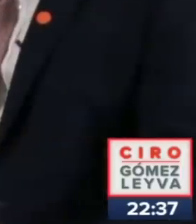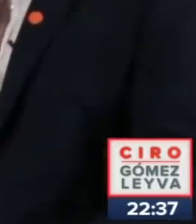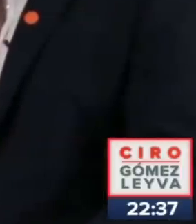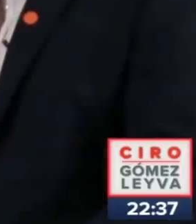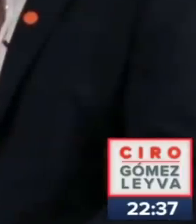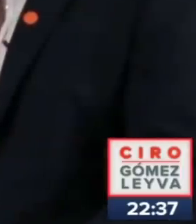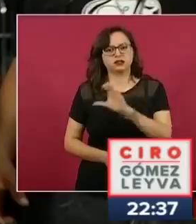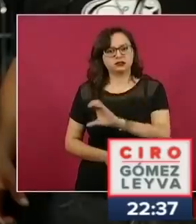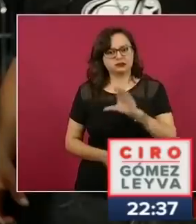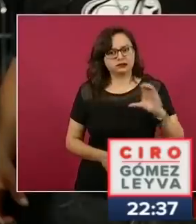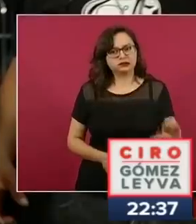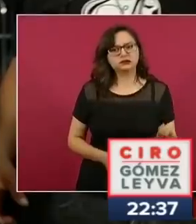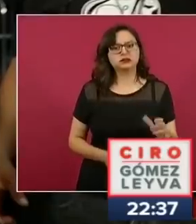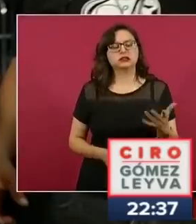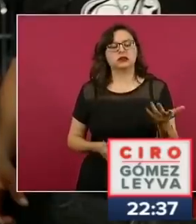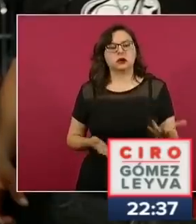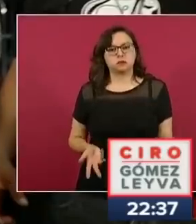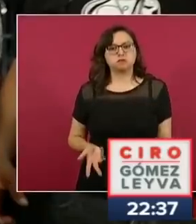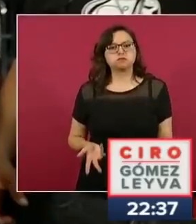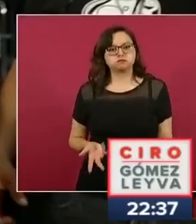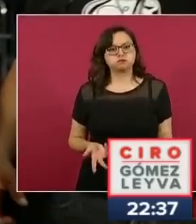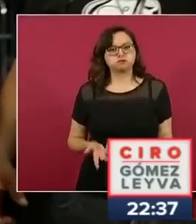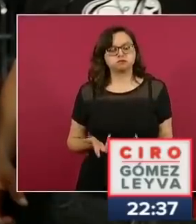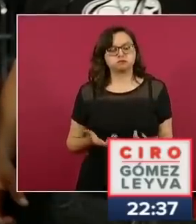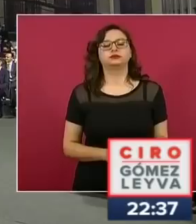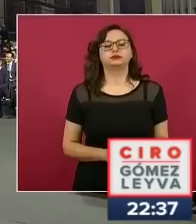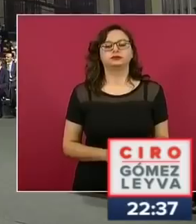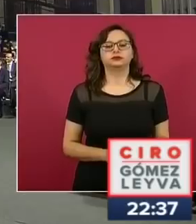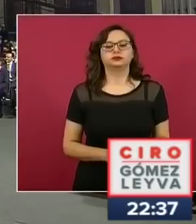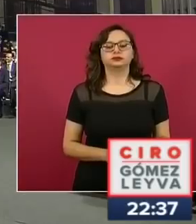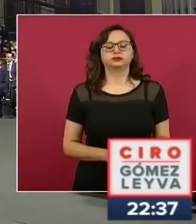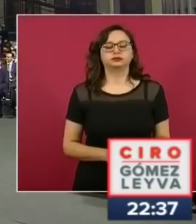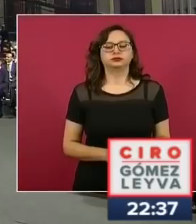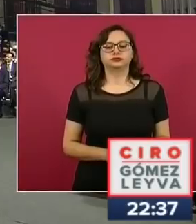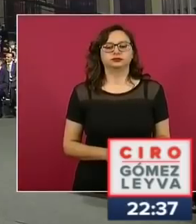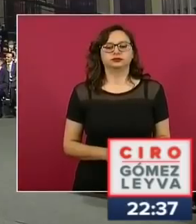especiales. Es una gente que busca acuerdos.